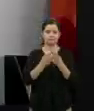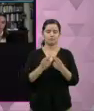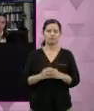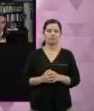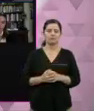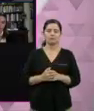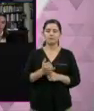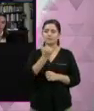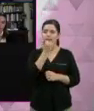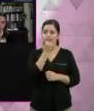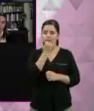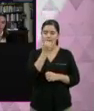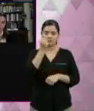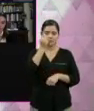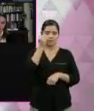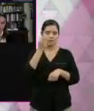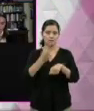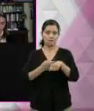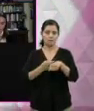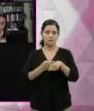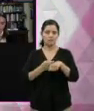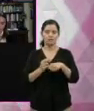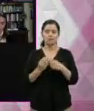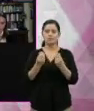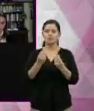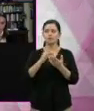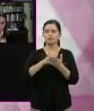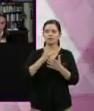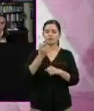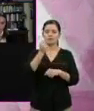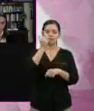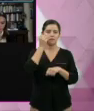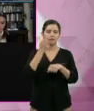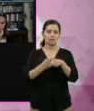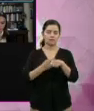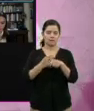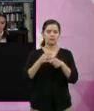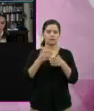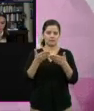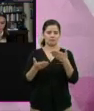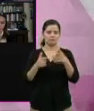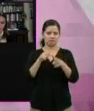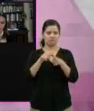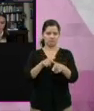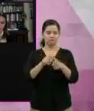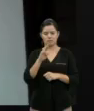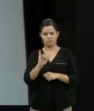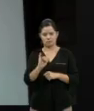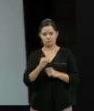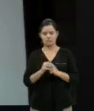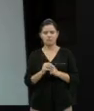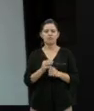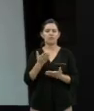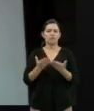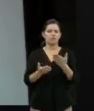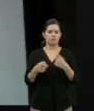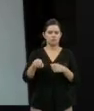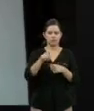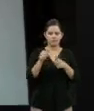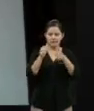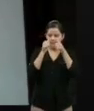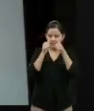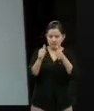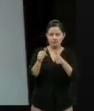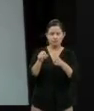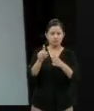iniciado el proceso electoral. El proyecto aprobado por el Consejo General indica que el PRI realizó la reforma a sus estatutos el pasado